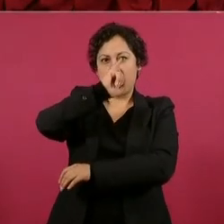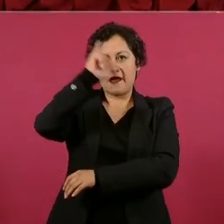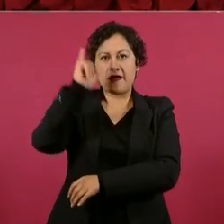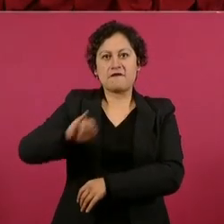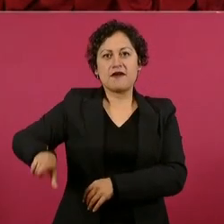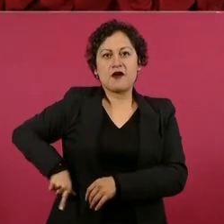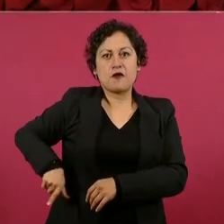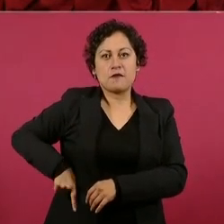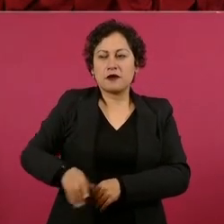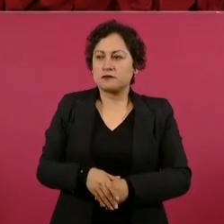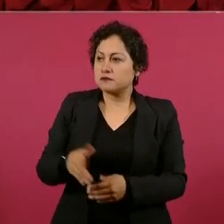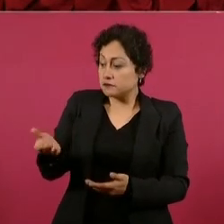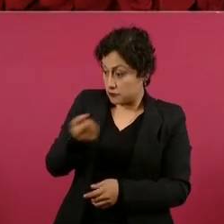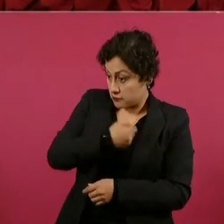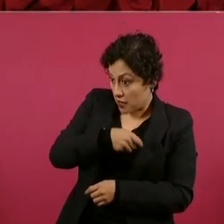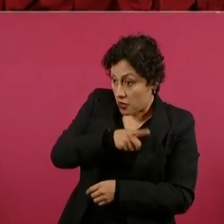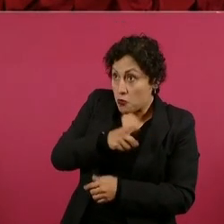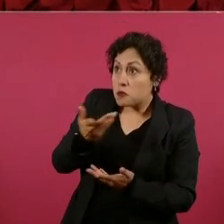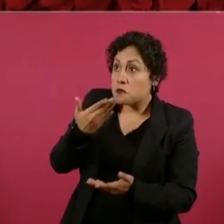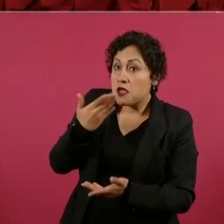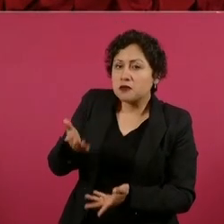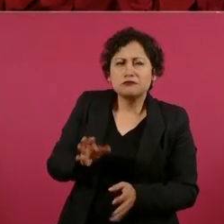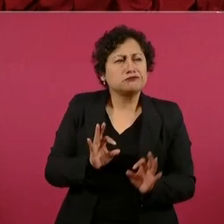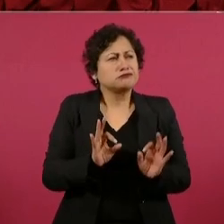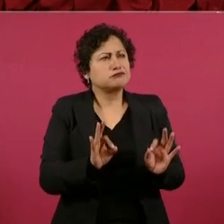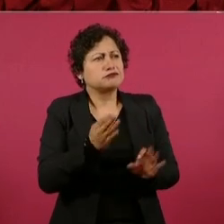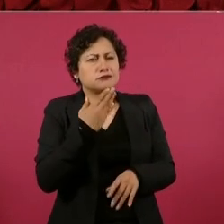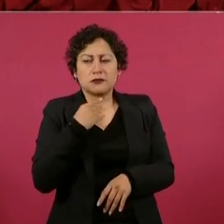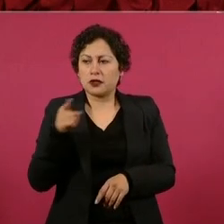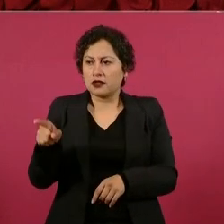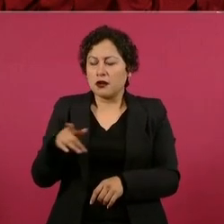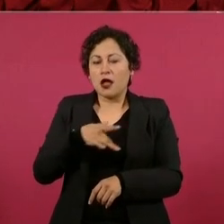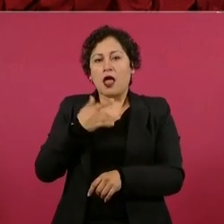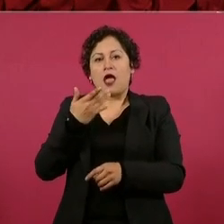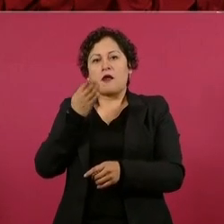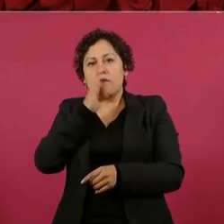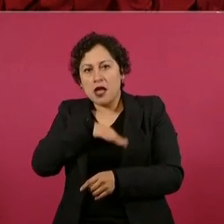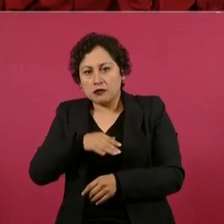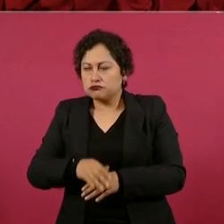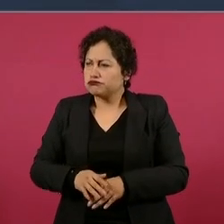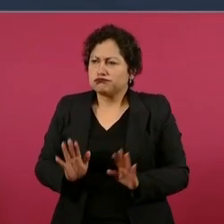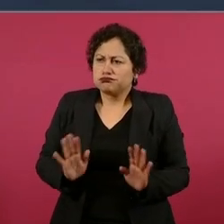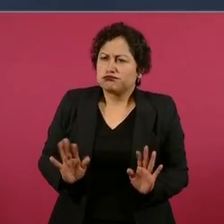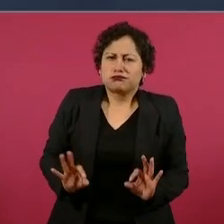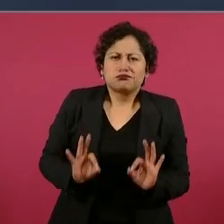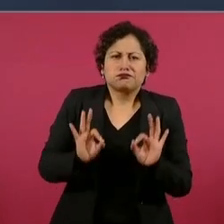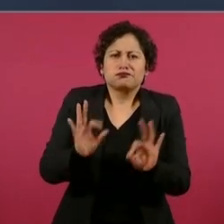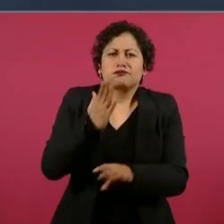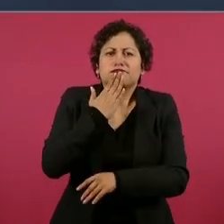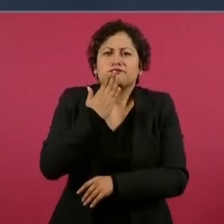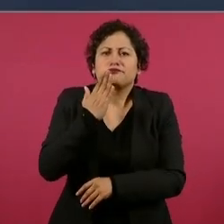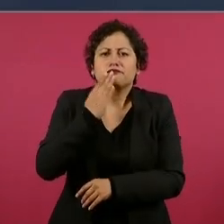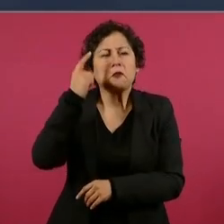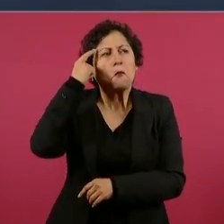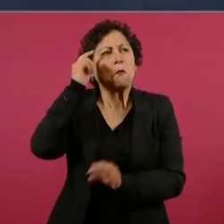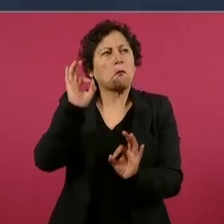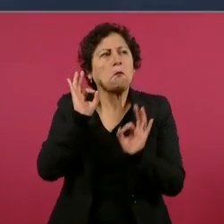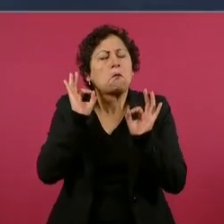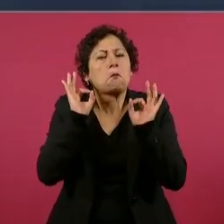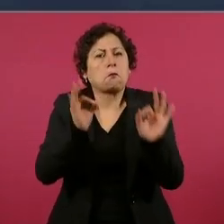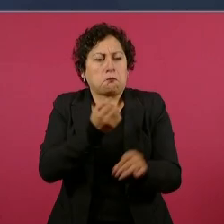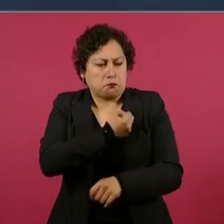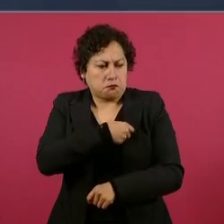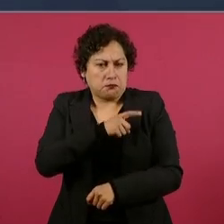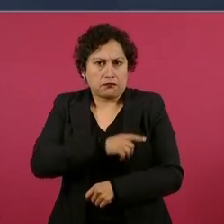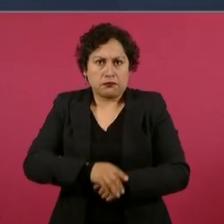está la salud? ¿Bien? Muy bien. ¿Bien? ¿No te ha pegado? No, estamos, ¿no?, enteros. Muy bien. Gozamos de cabal salud.